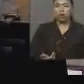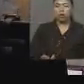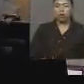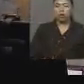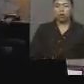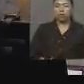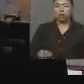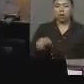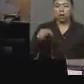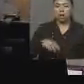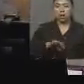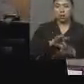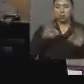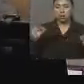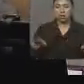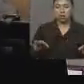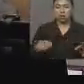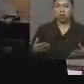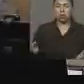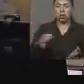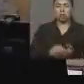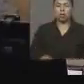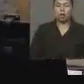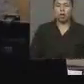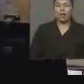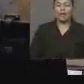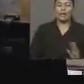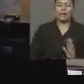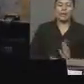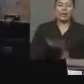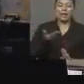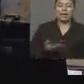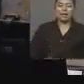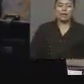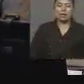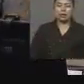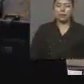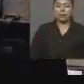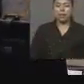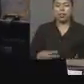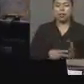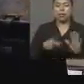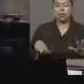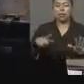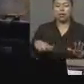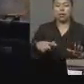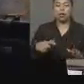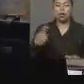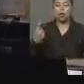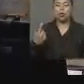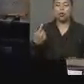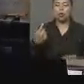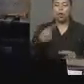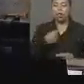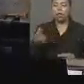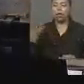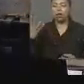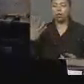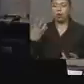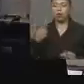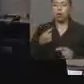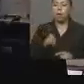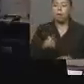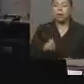crecen de todo el presupuesto 2017. Uno de cada cuatro pesos se invierte en